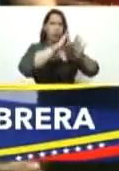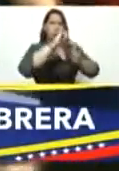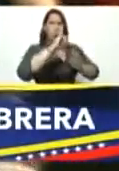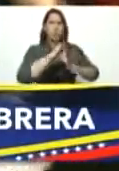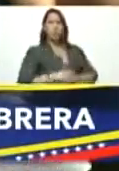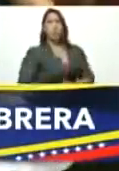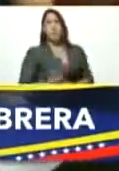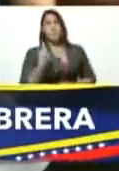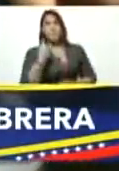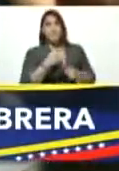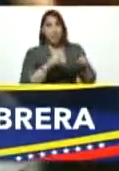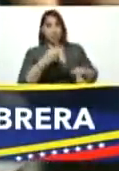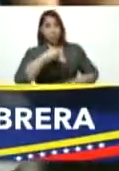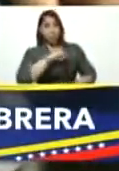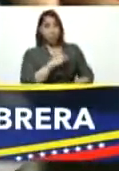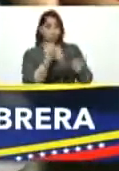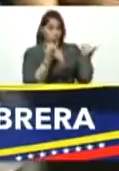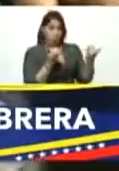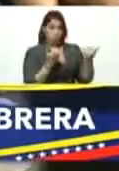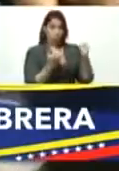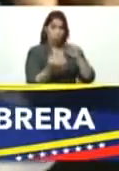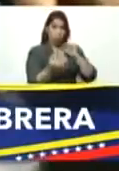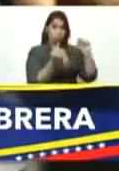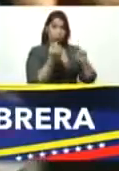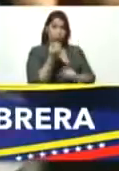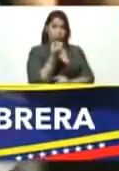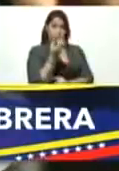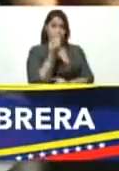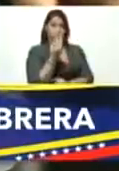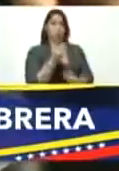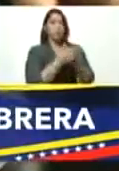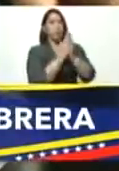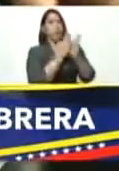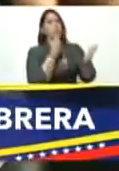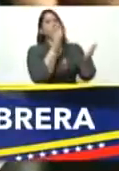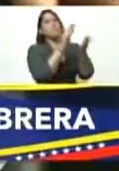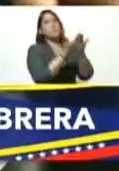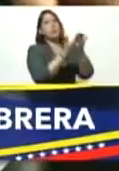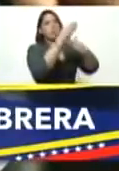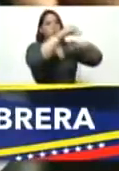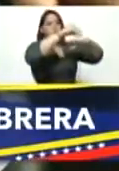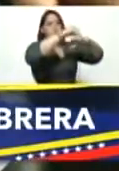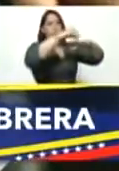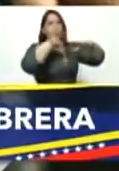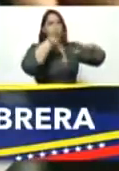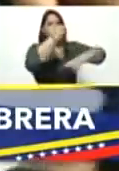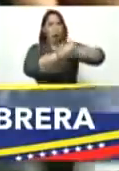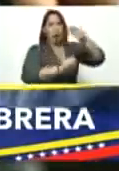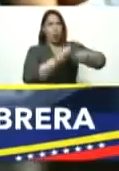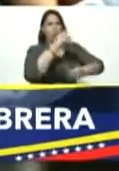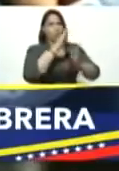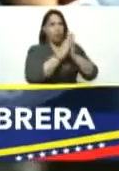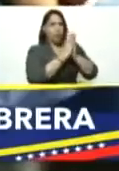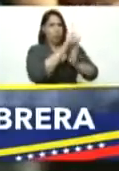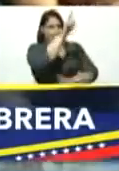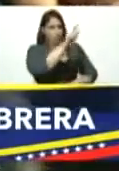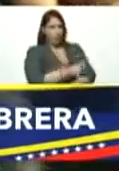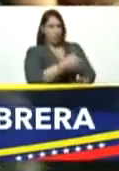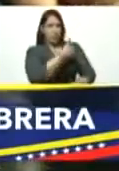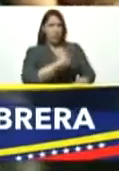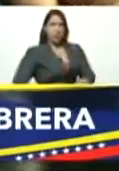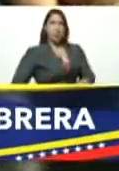partimos en este congreso con una petición ciudadano presidente grande